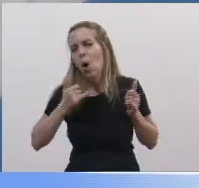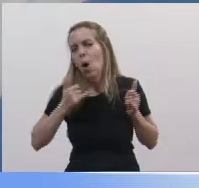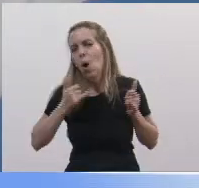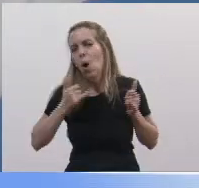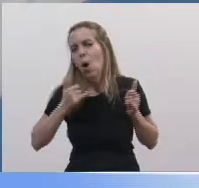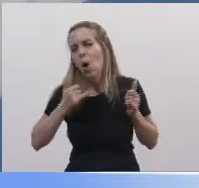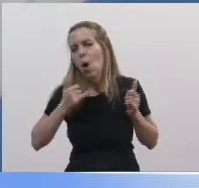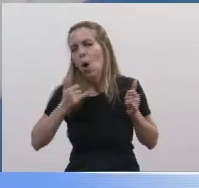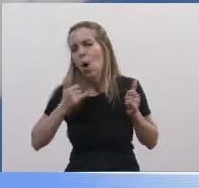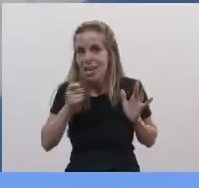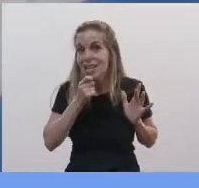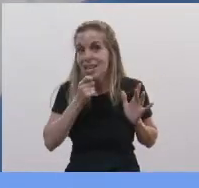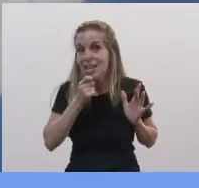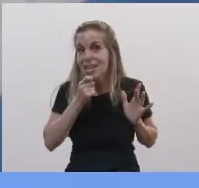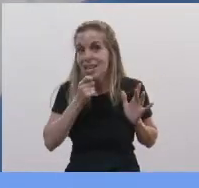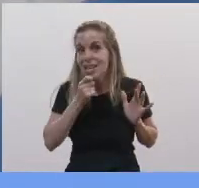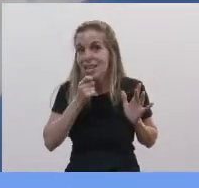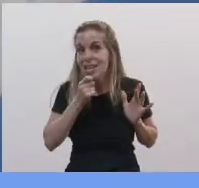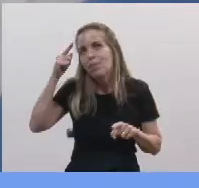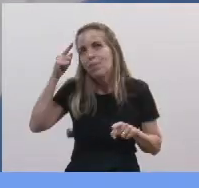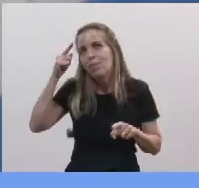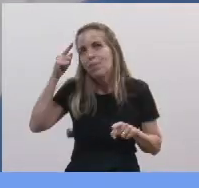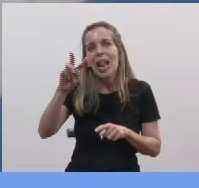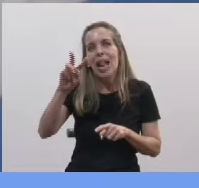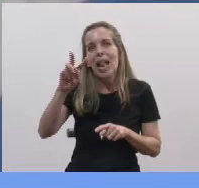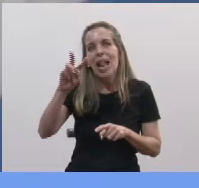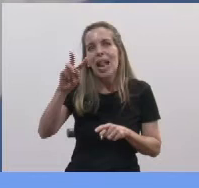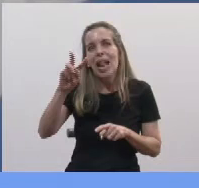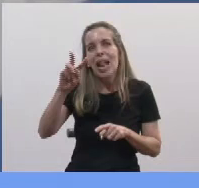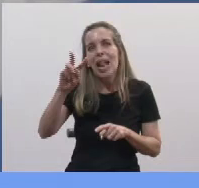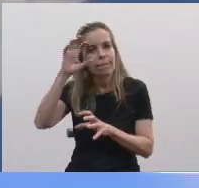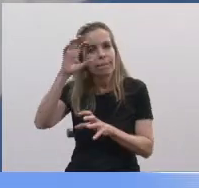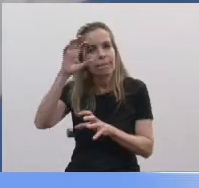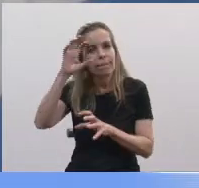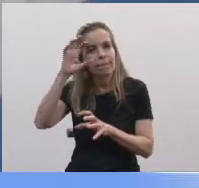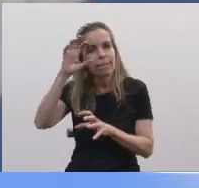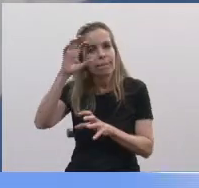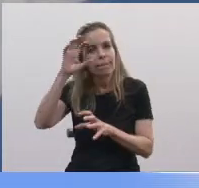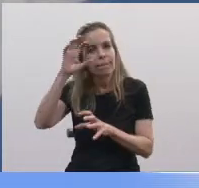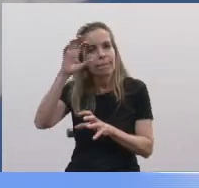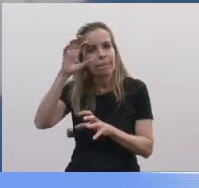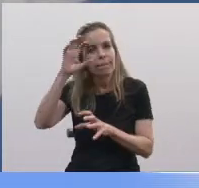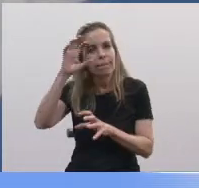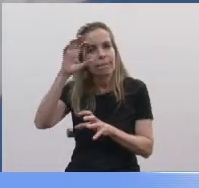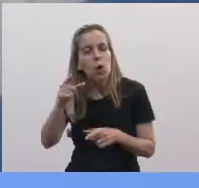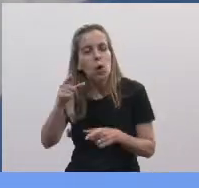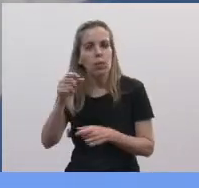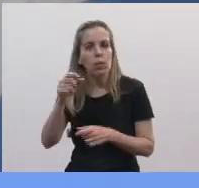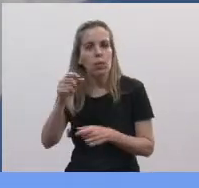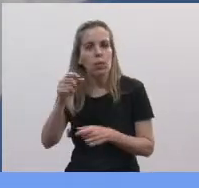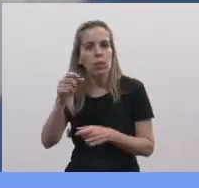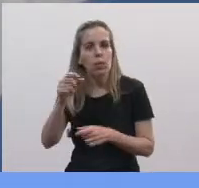¿Quién sería yo sin ese puño en alto del Diego, de ese llanto desconsolado, de esa mística difícil de descifrar?